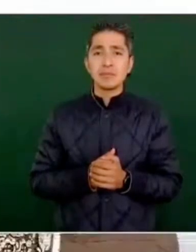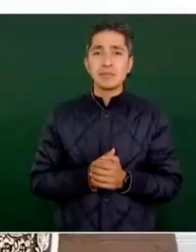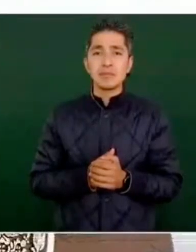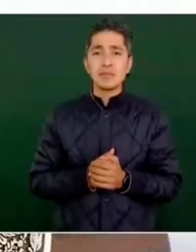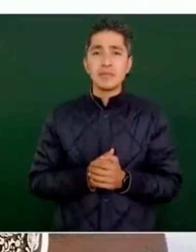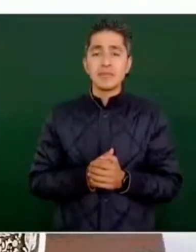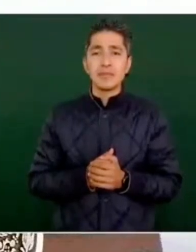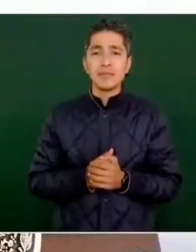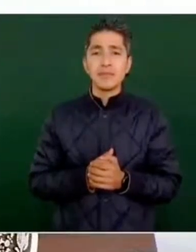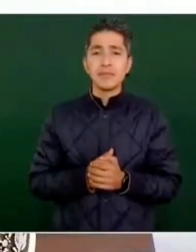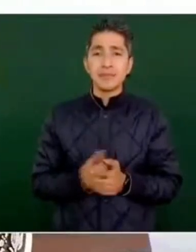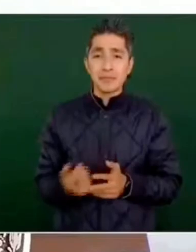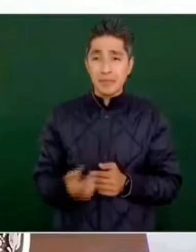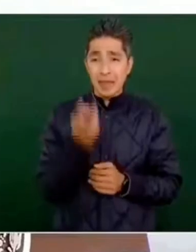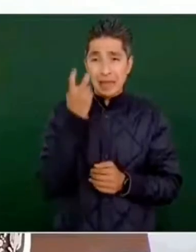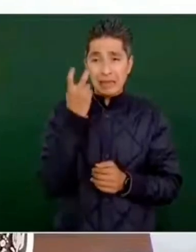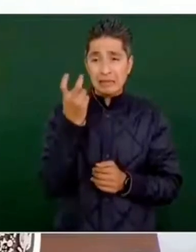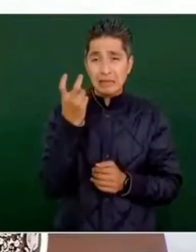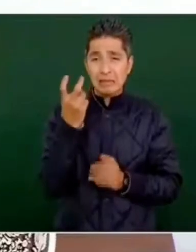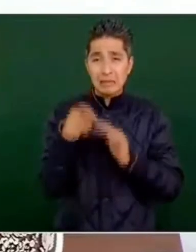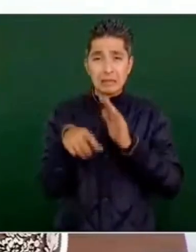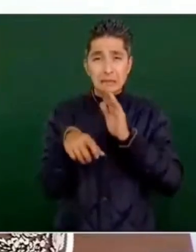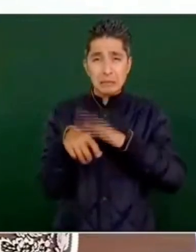Ese enorme agravio